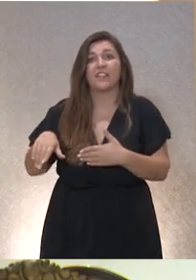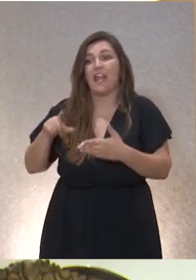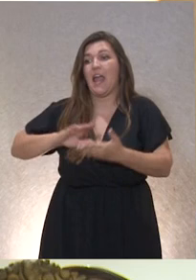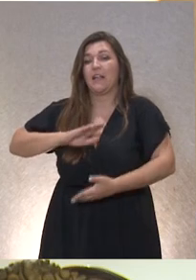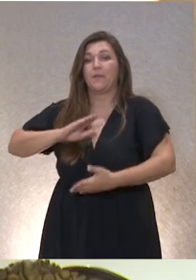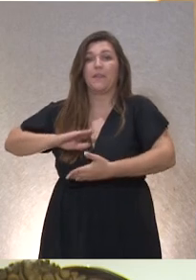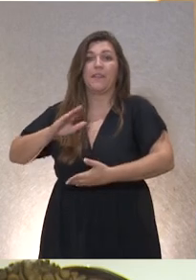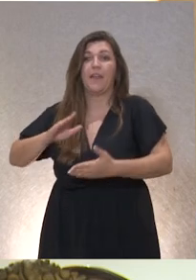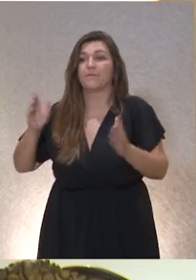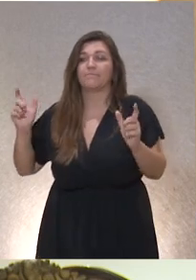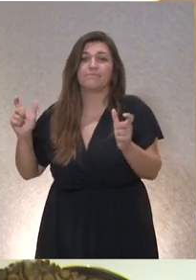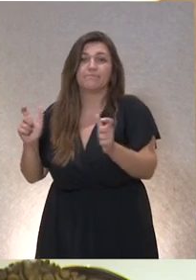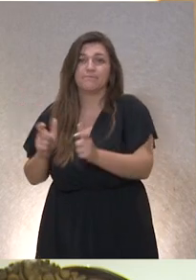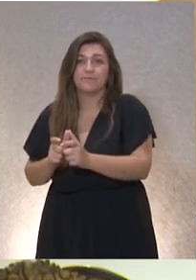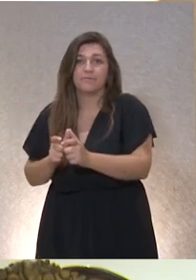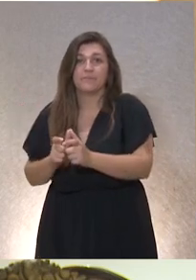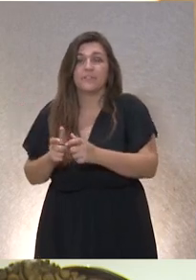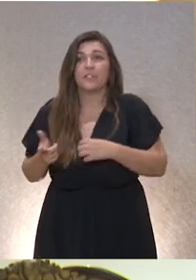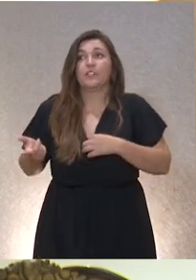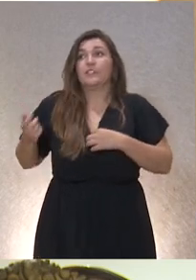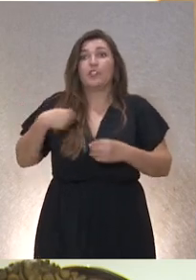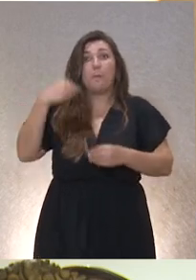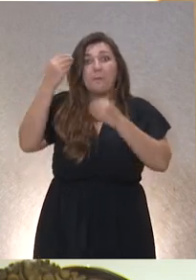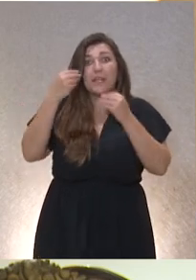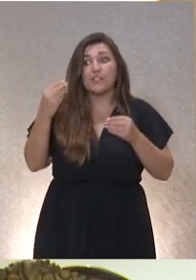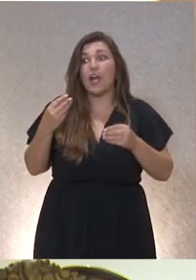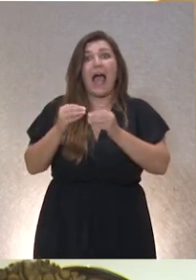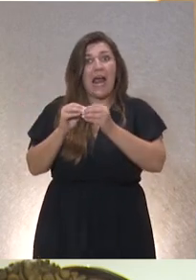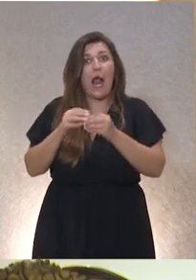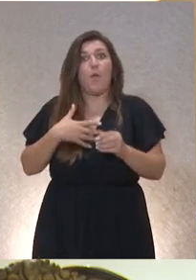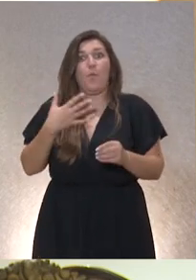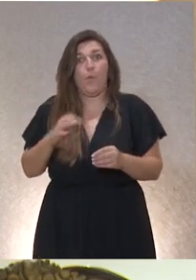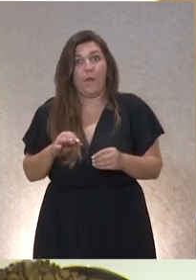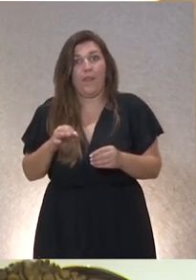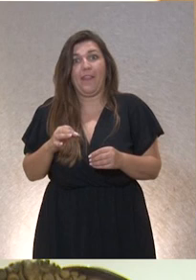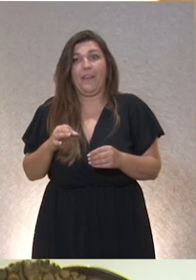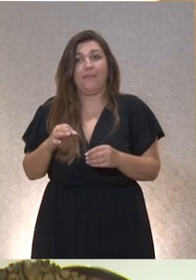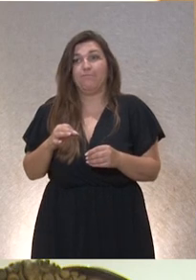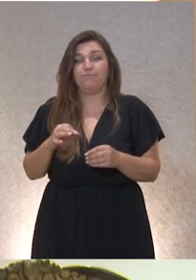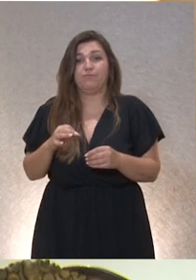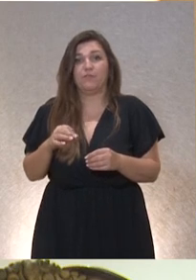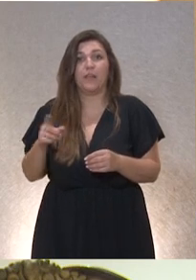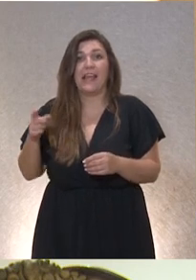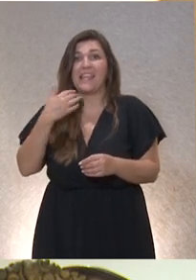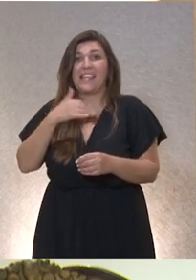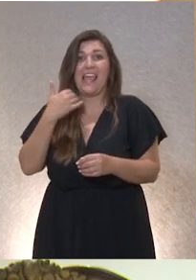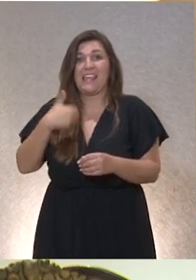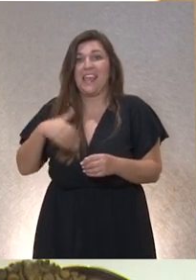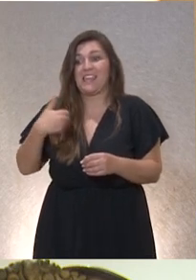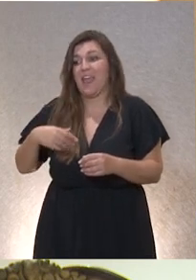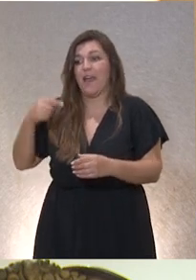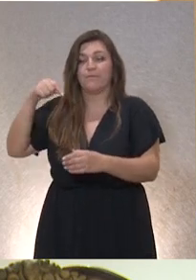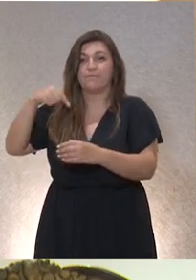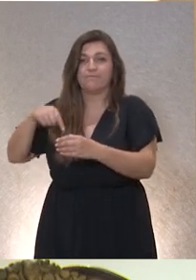menguado no me parece que sea irreparable creo que incluso está tocando fondo Espero que así